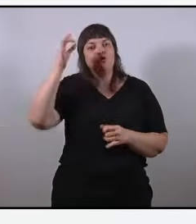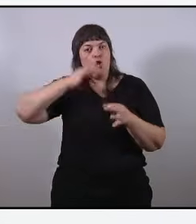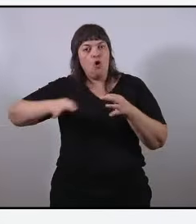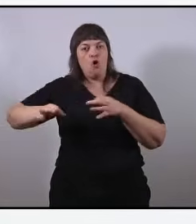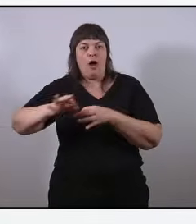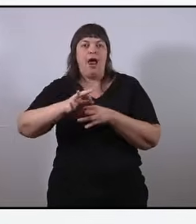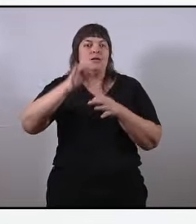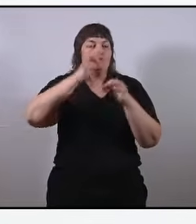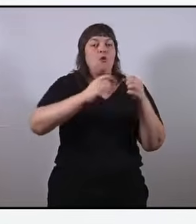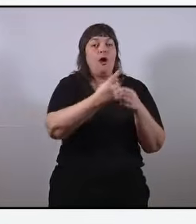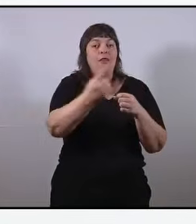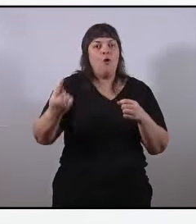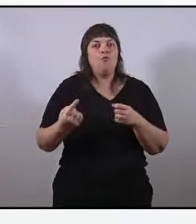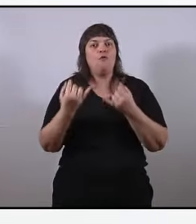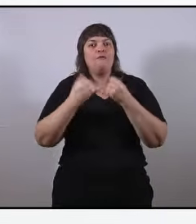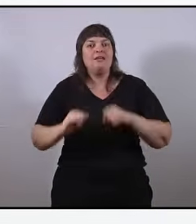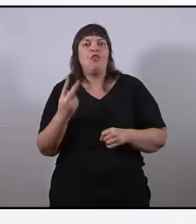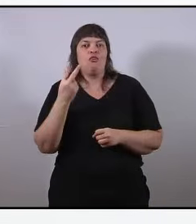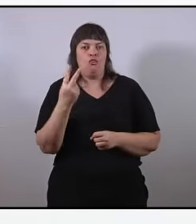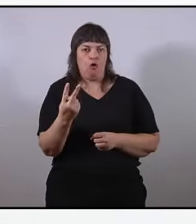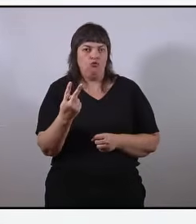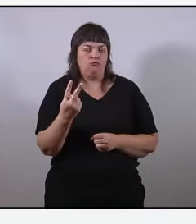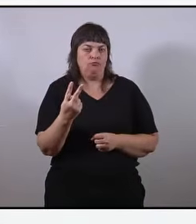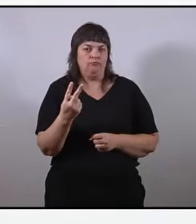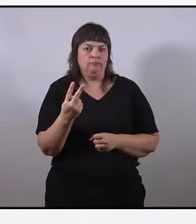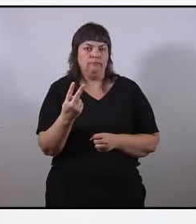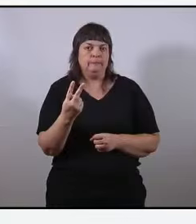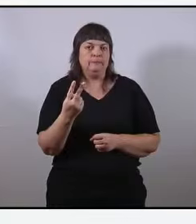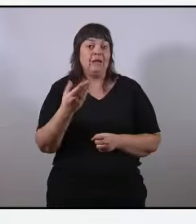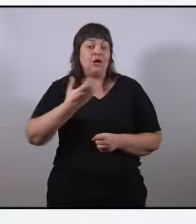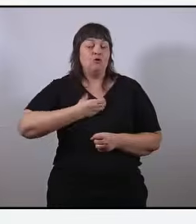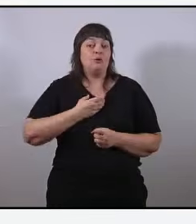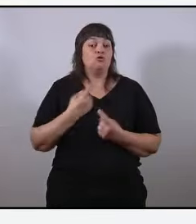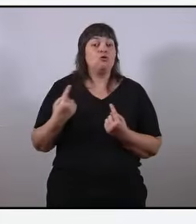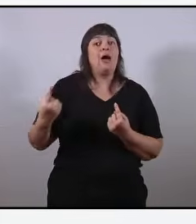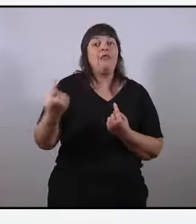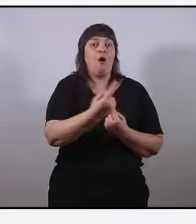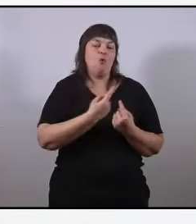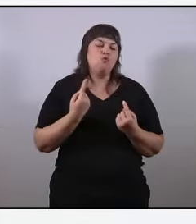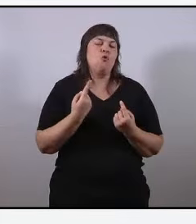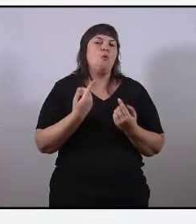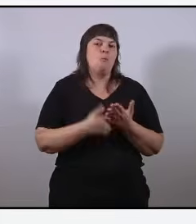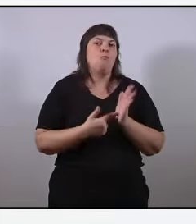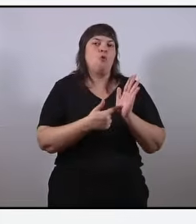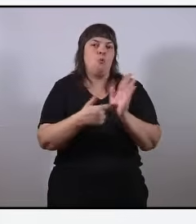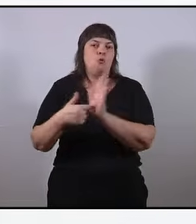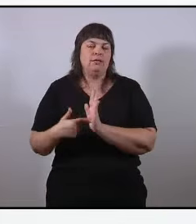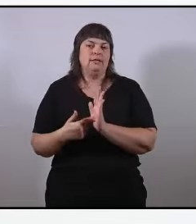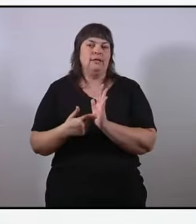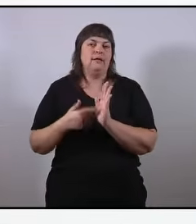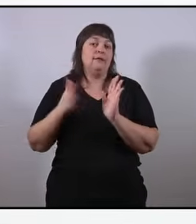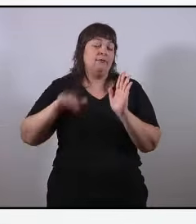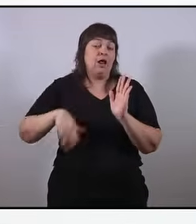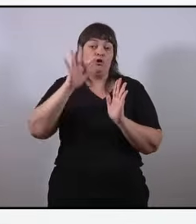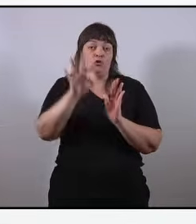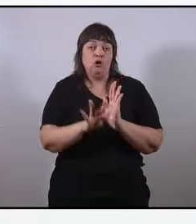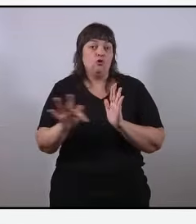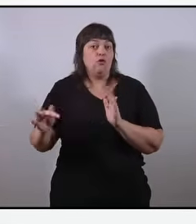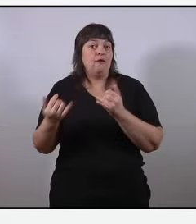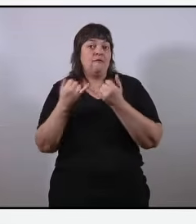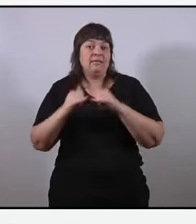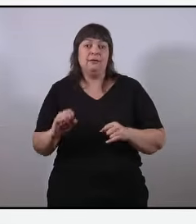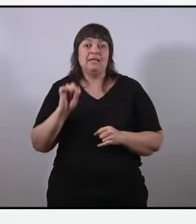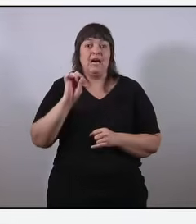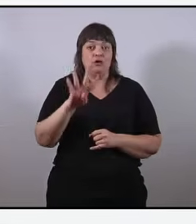cada municipio que podrán proponer los respectivos ayuntamientos y completamos así los 14 días